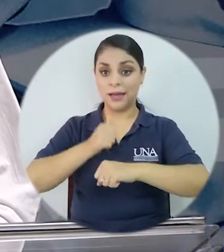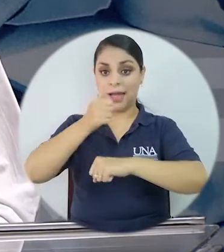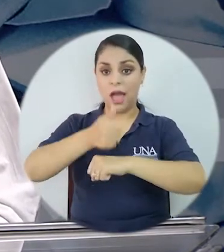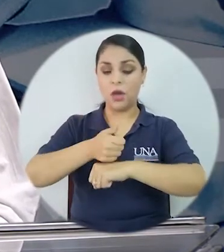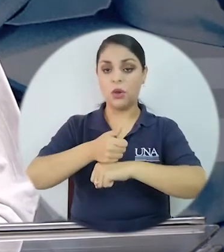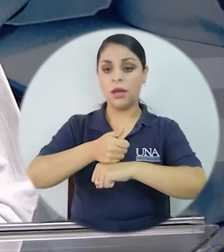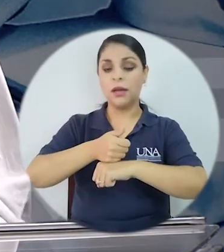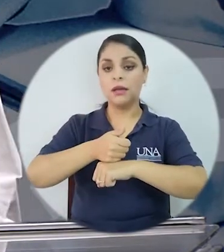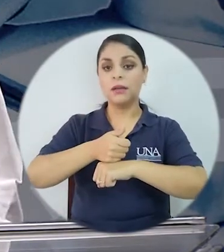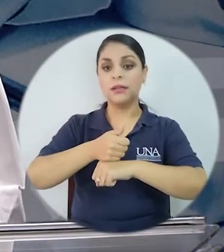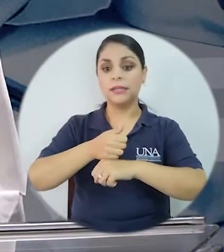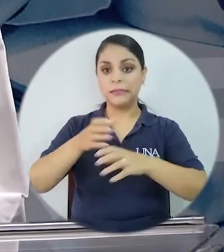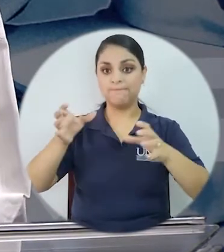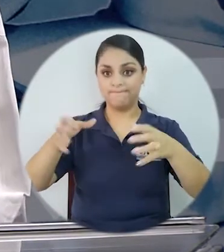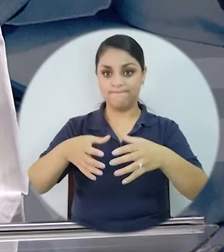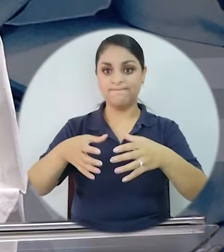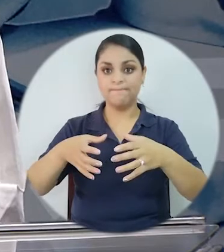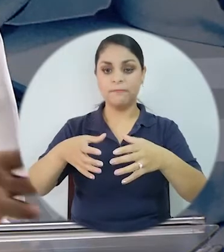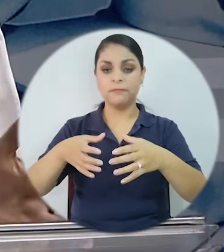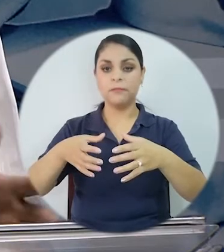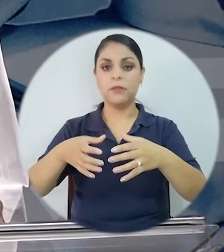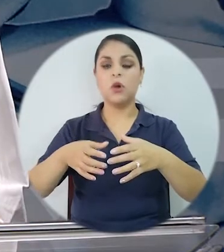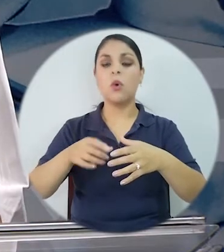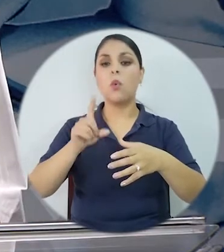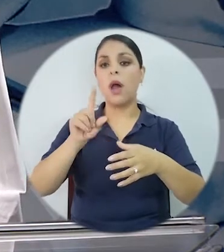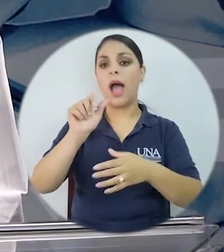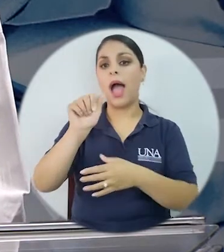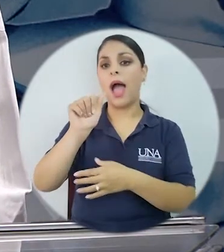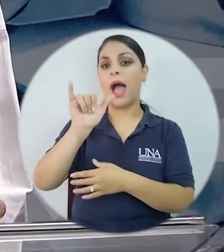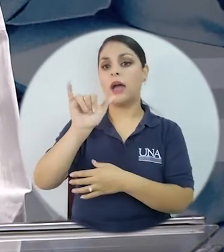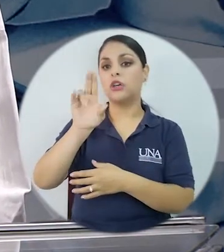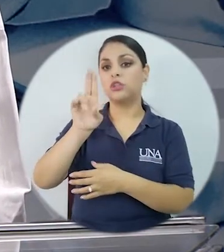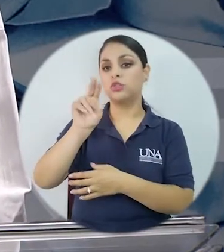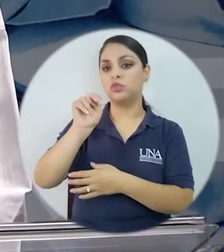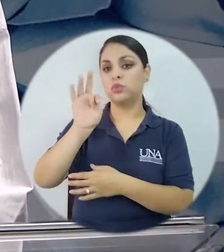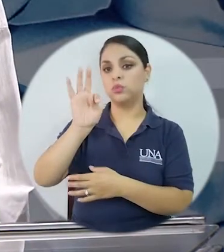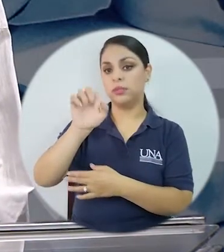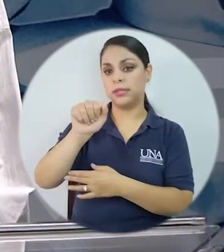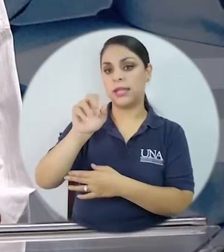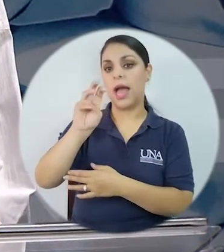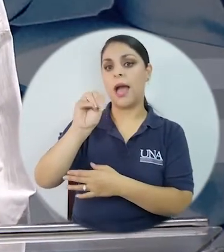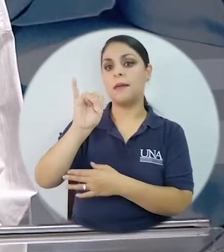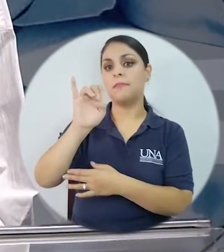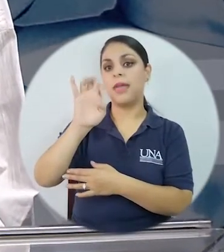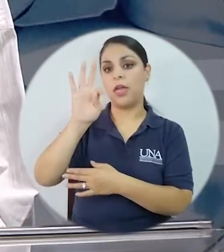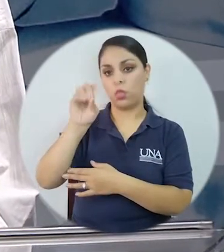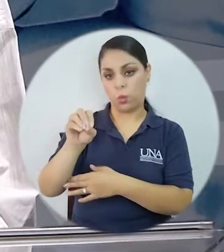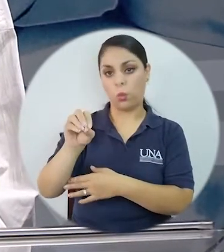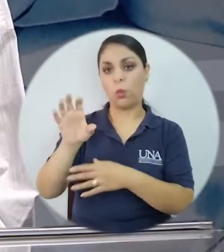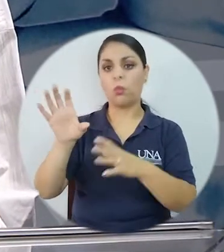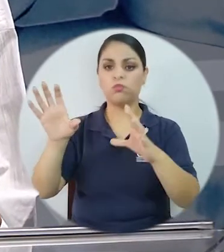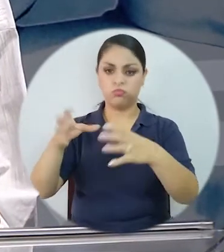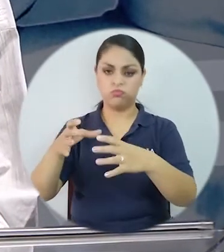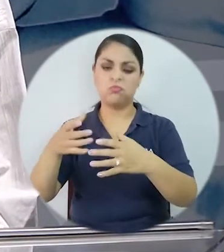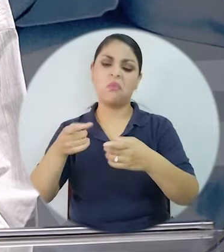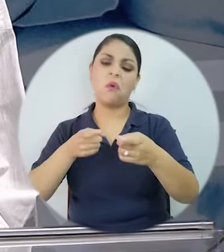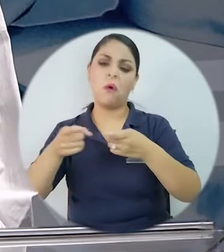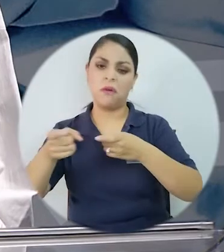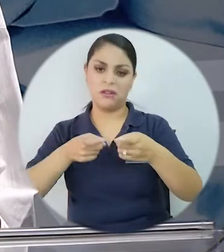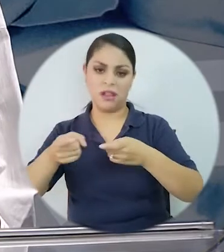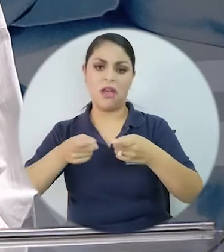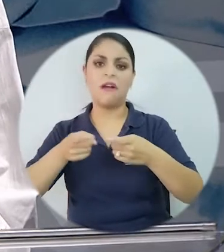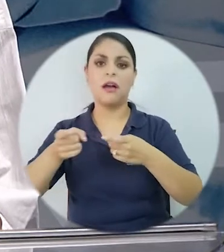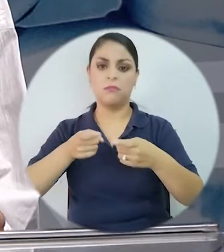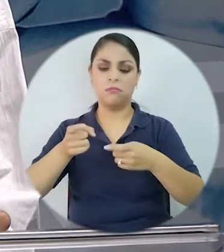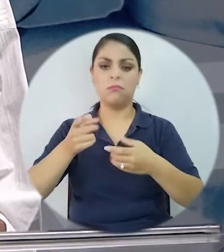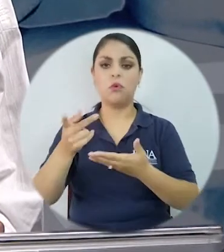eran muy recientes. Durante casi toda la colonia, un ayuntamiento de españoles que podía gobernar la provincia junto con